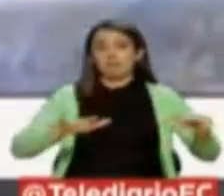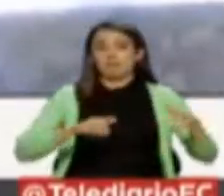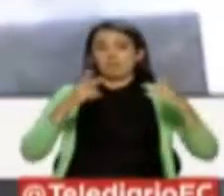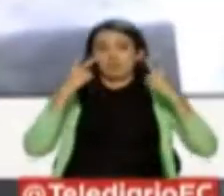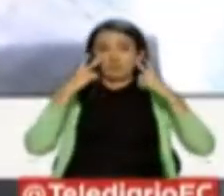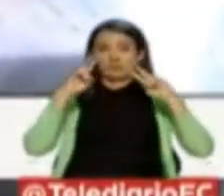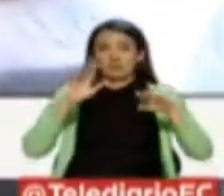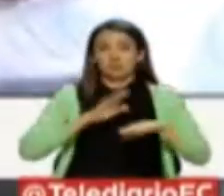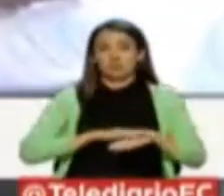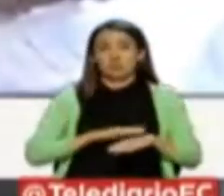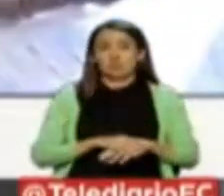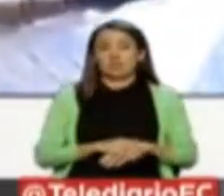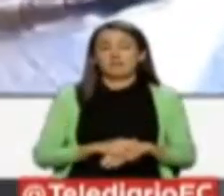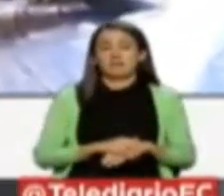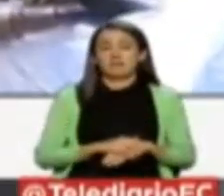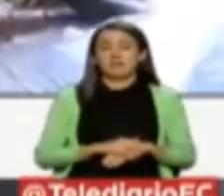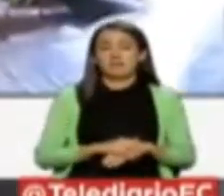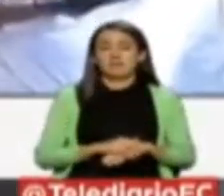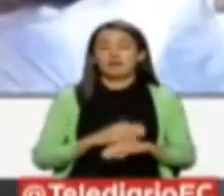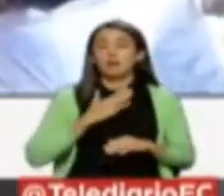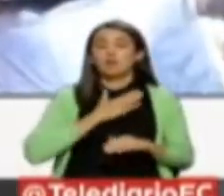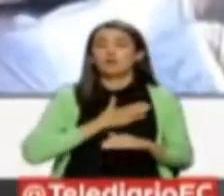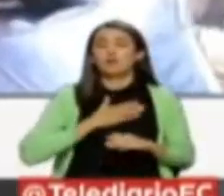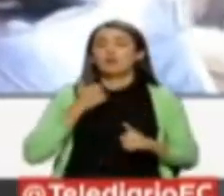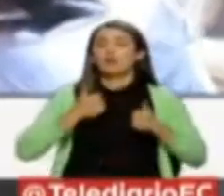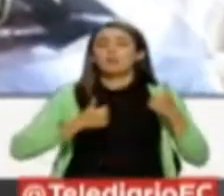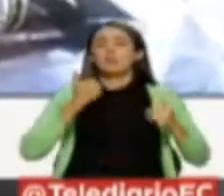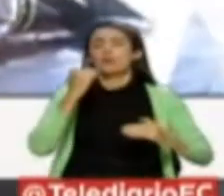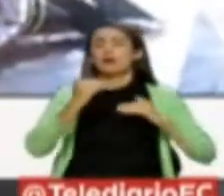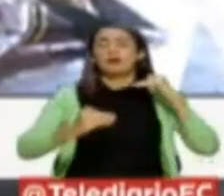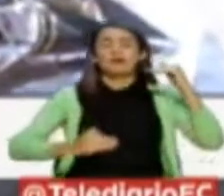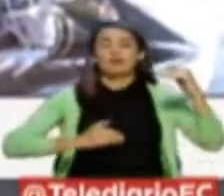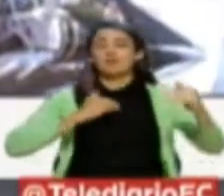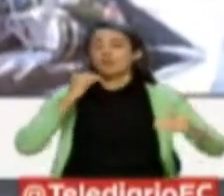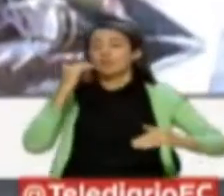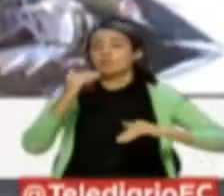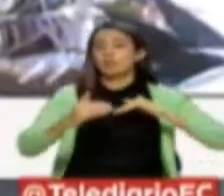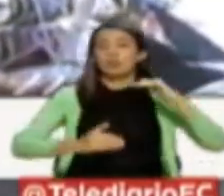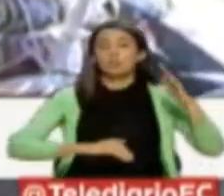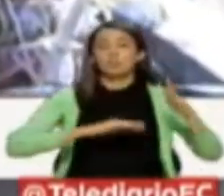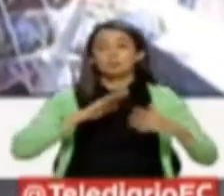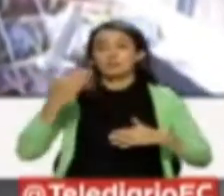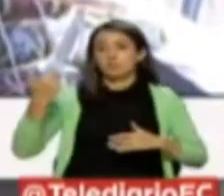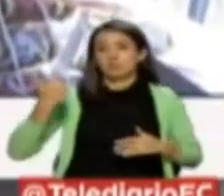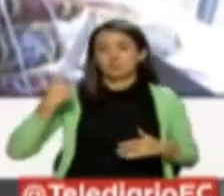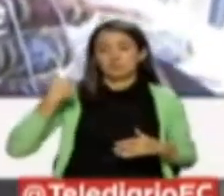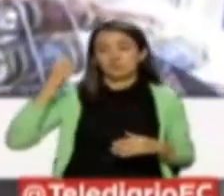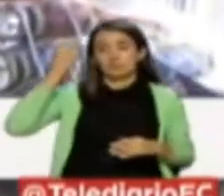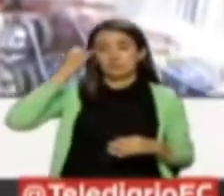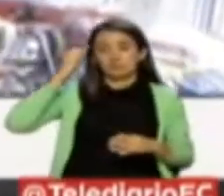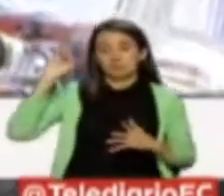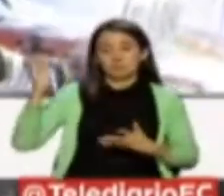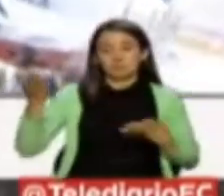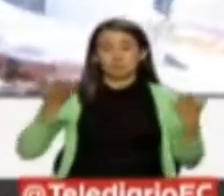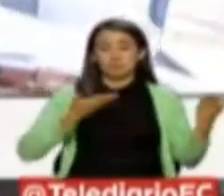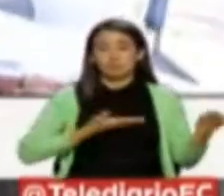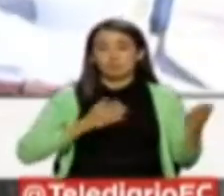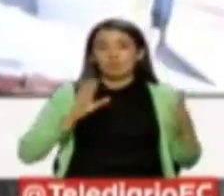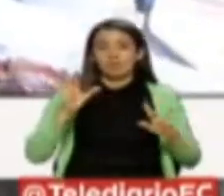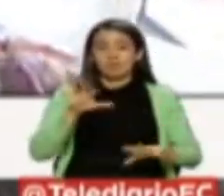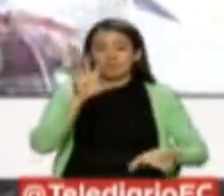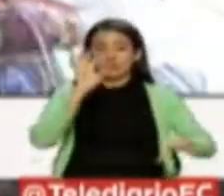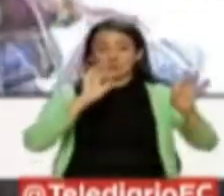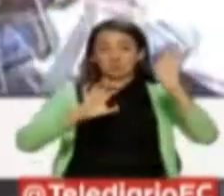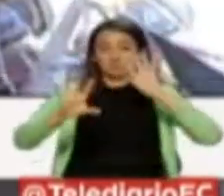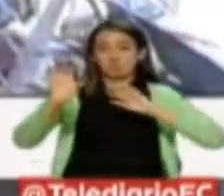sabrán ustedes, ¿sí? Por favor, ¿cuál es el proceso? ¿Cómo inicia? Entonces, primero tenemos la idea de cómo va a ser el galeón, escogemos la